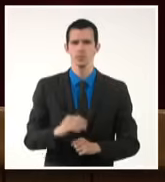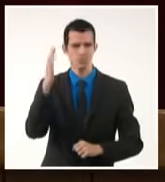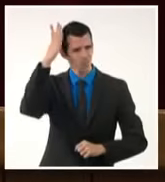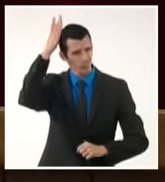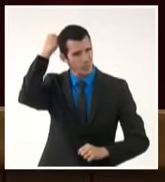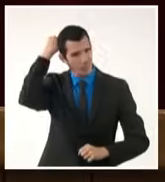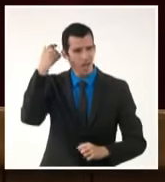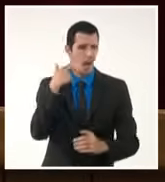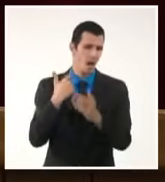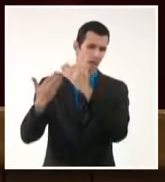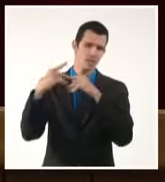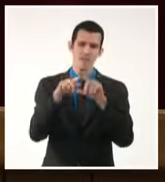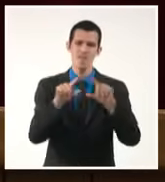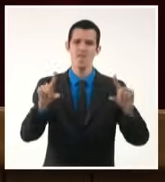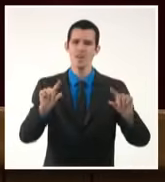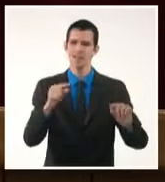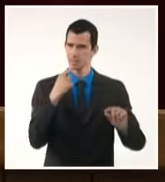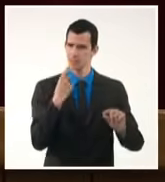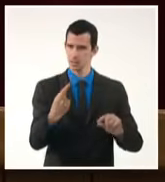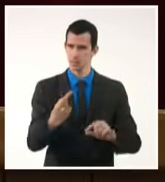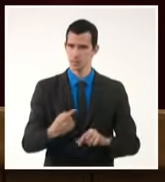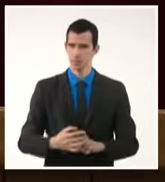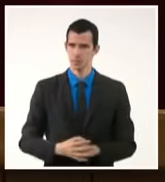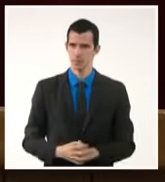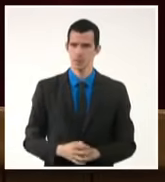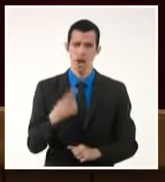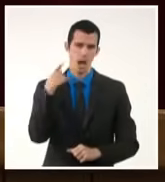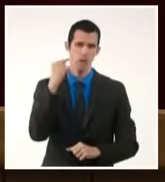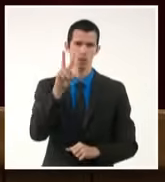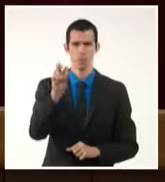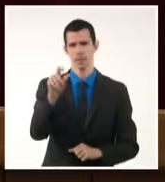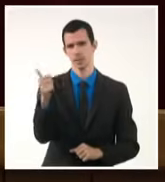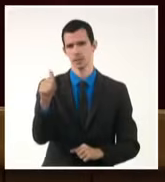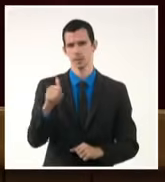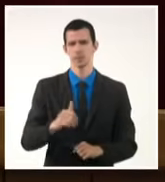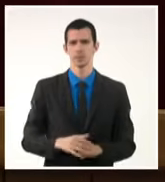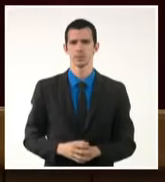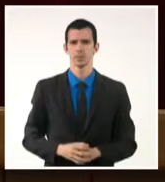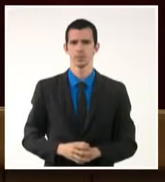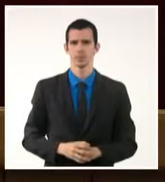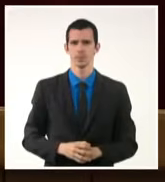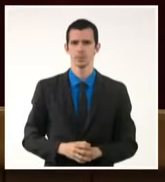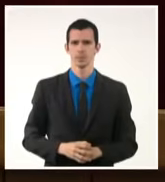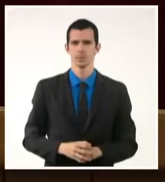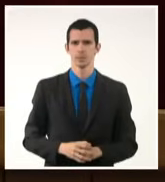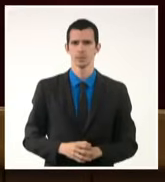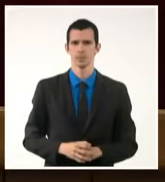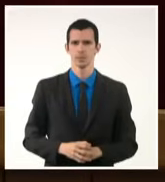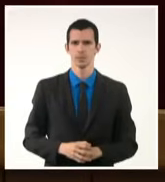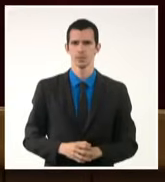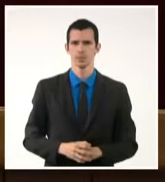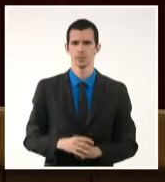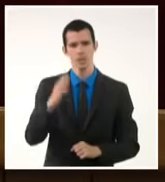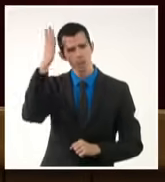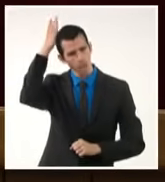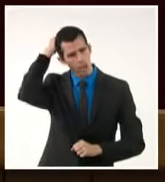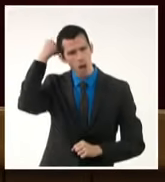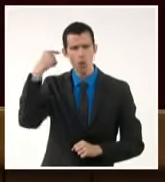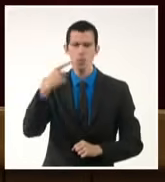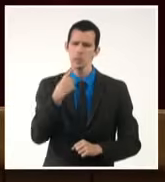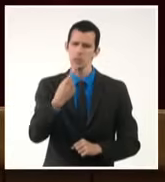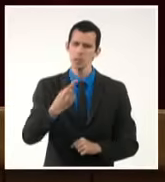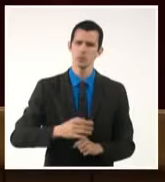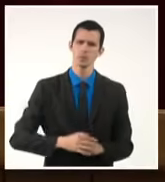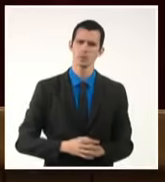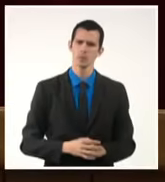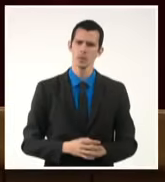expresó, y cito: si bien hemos contado con el legado teórico marxista-leninista, donde científicamente